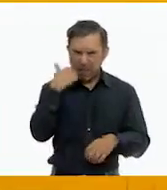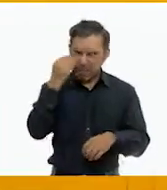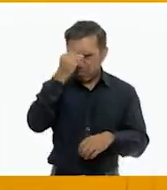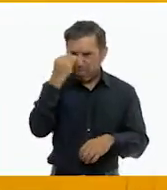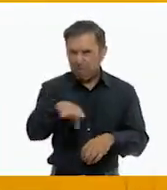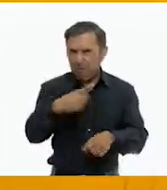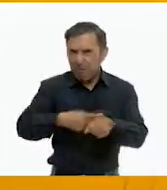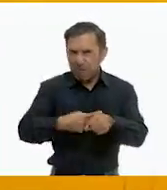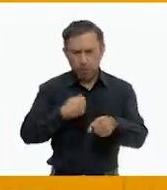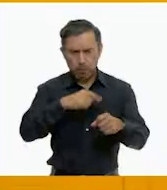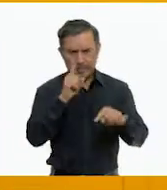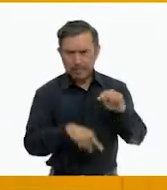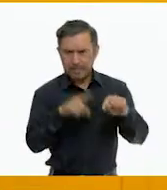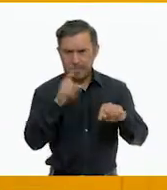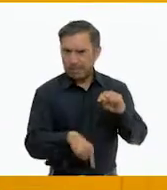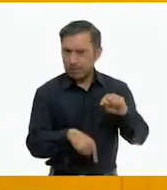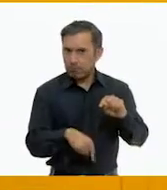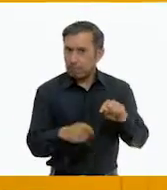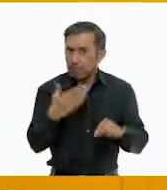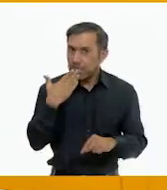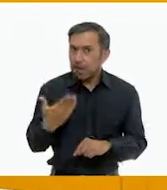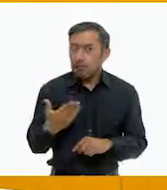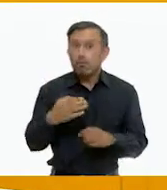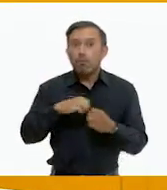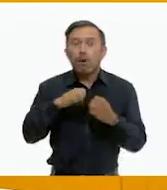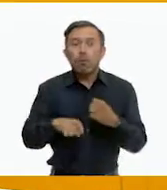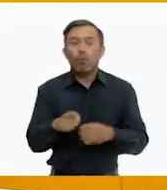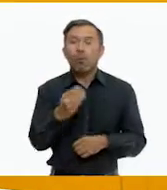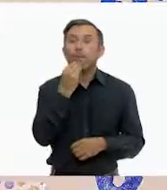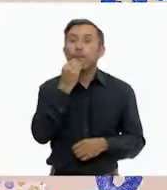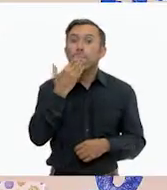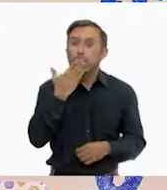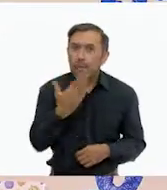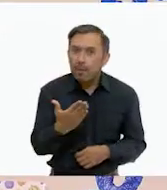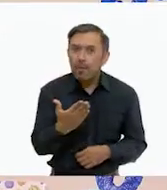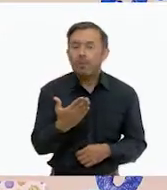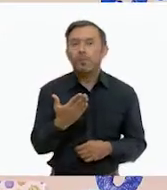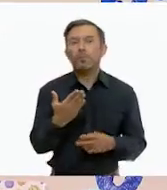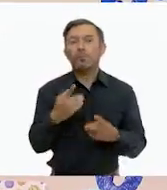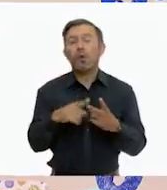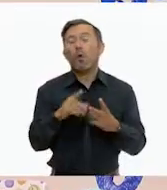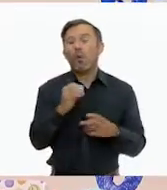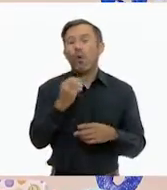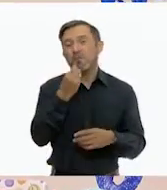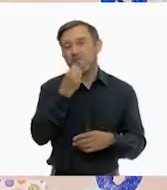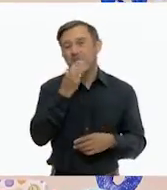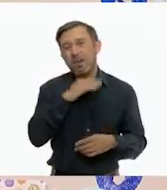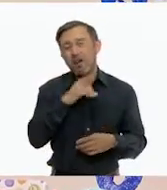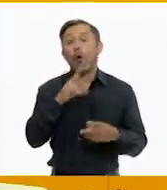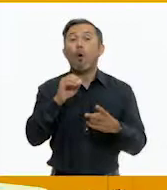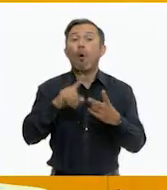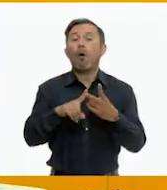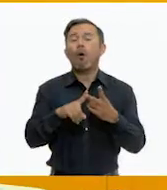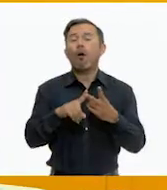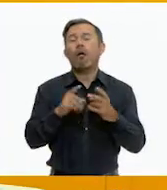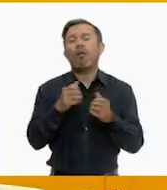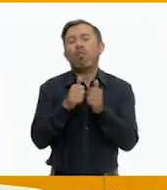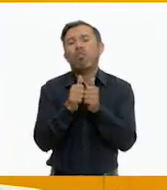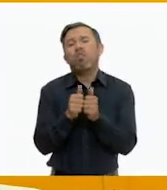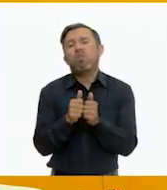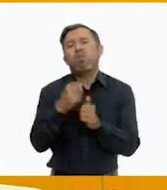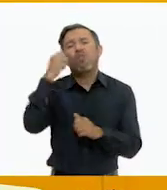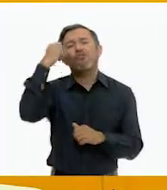la alimentación incorrecta. También la falta de actividad física.